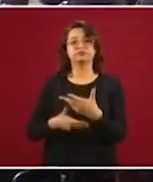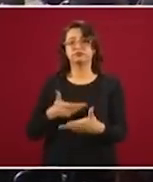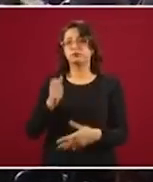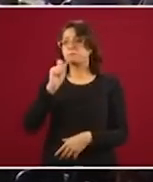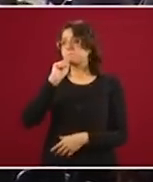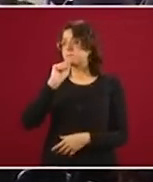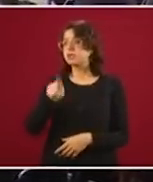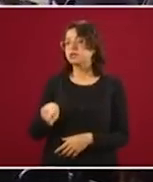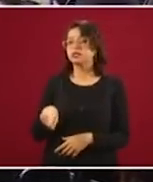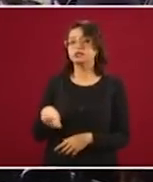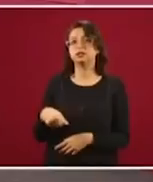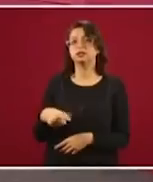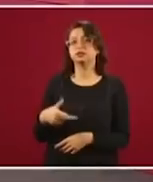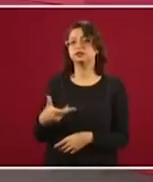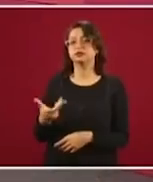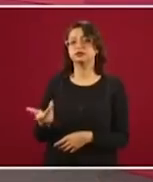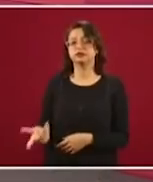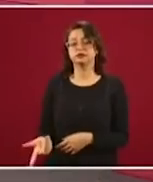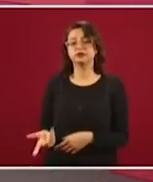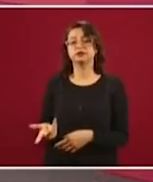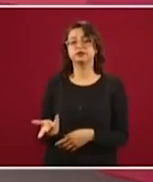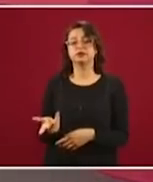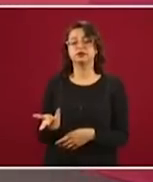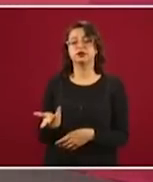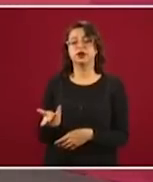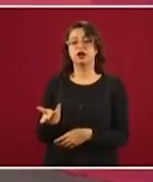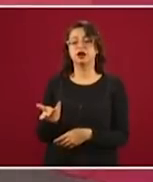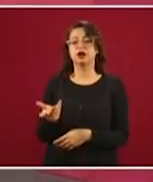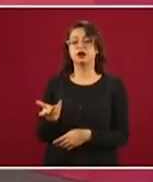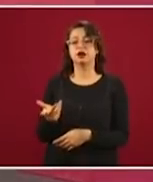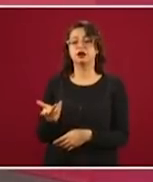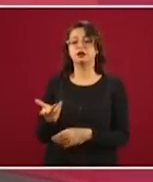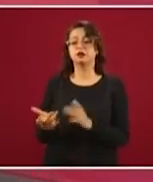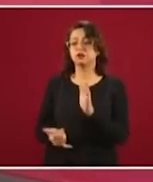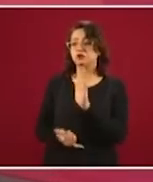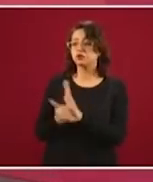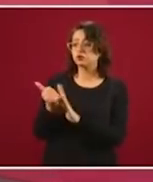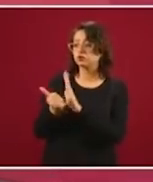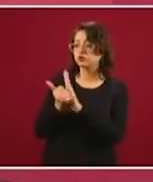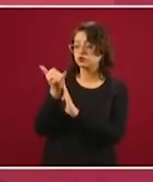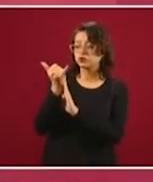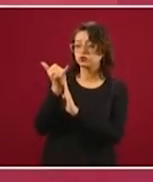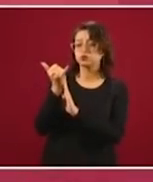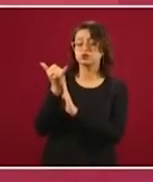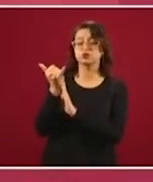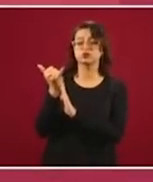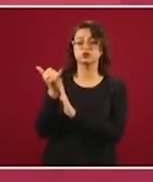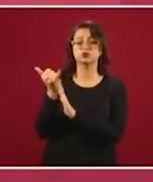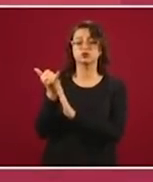También se está contemplando el que se construyan